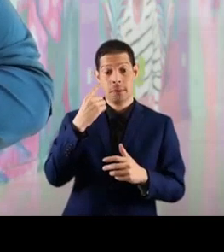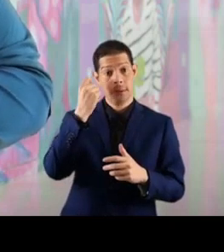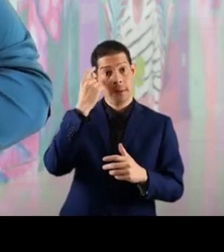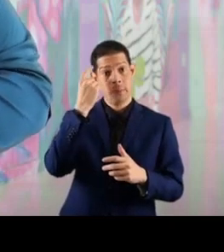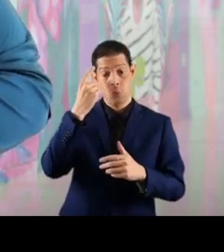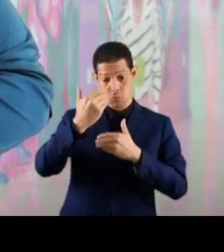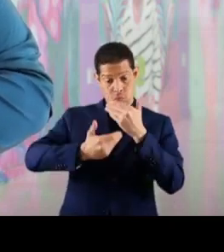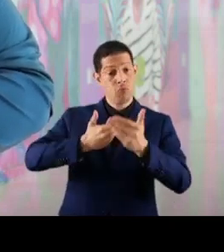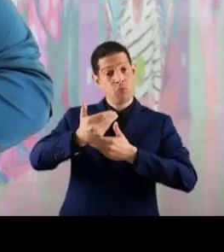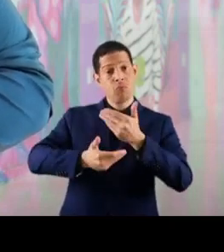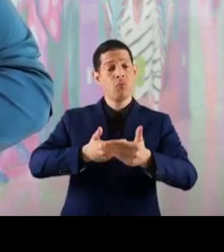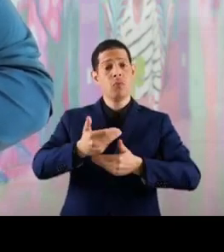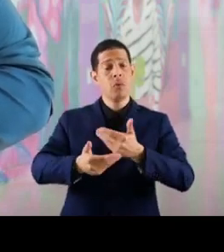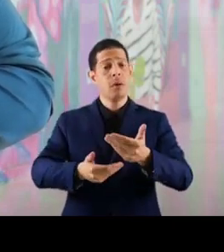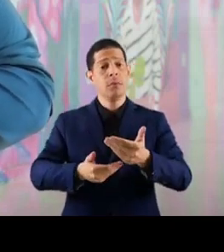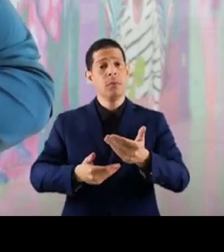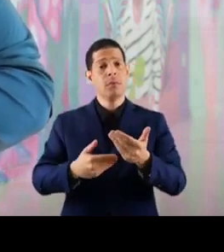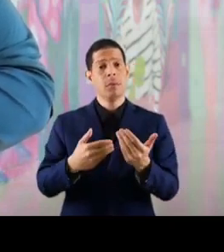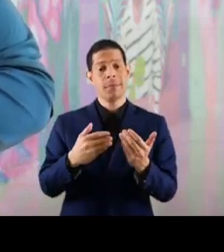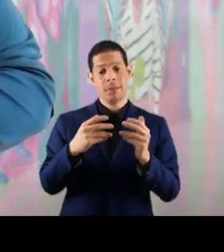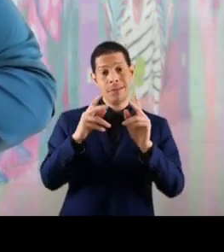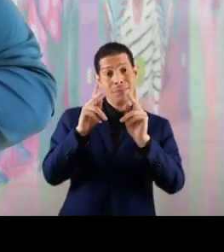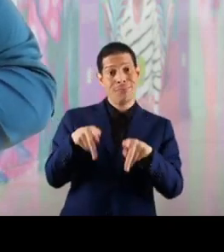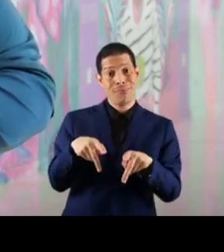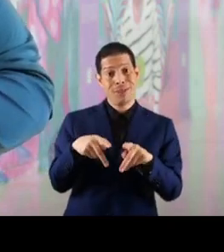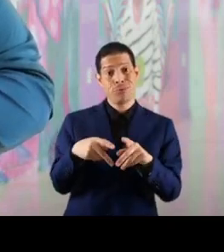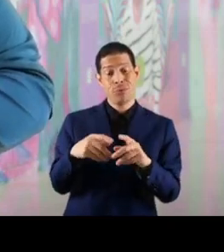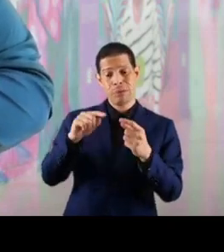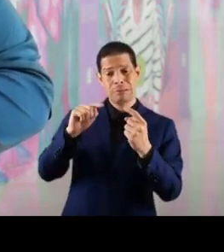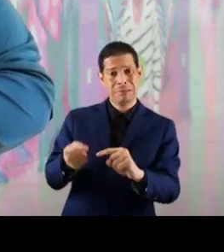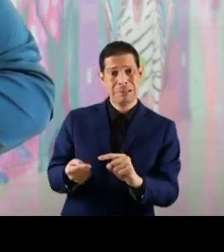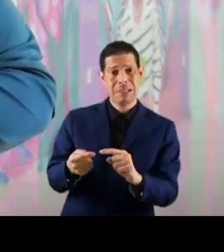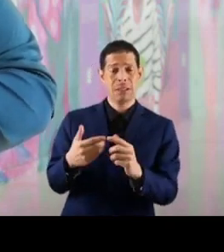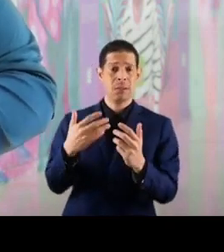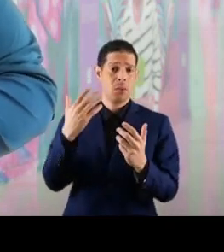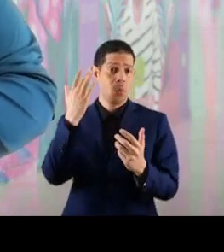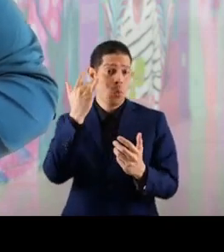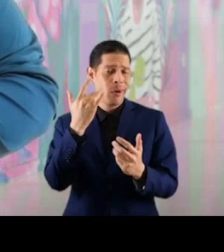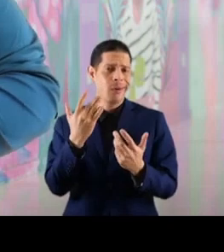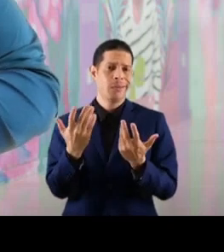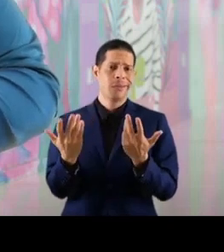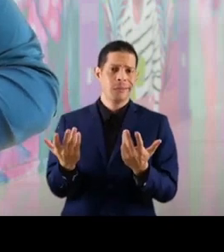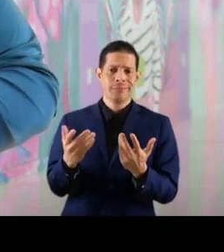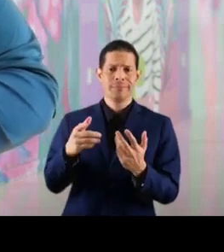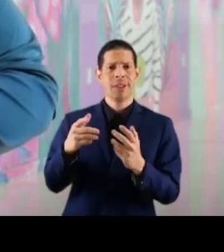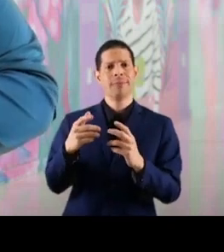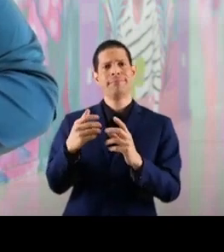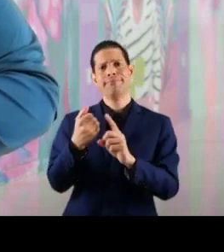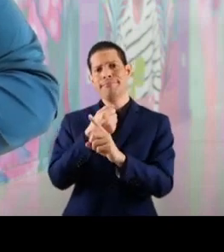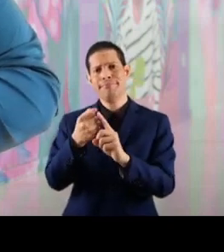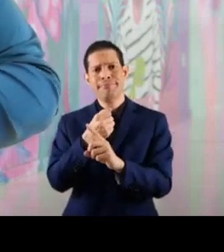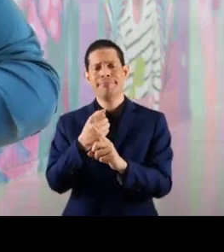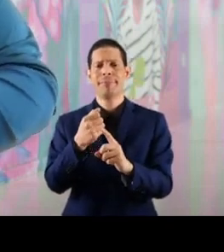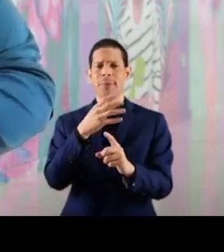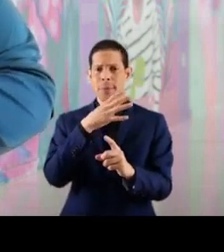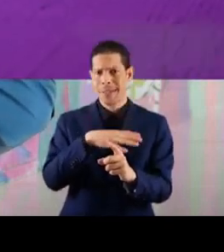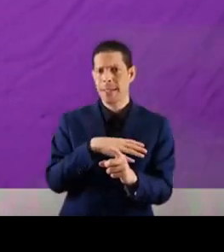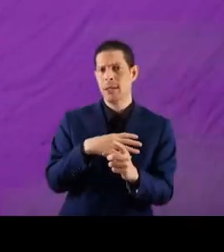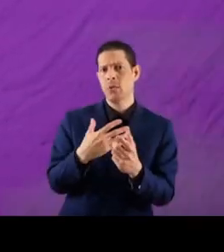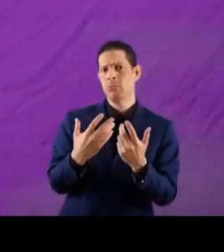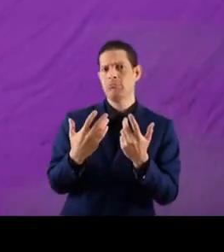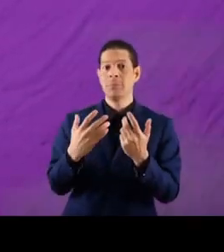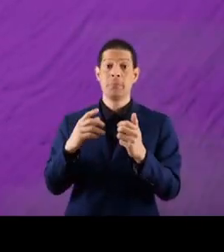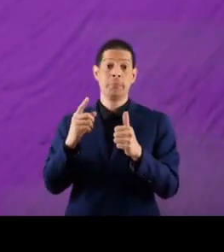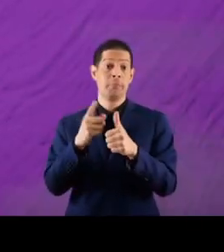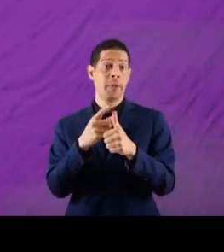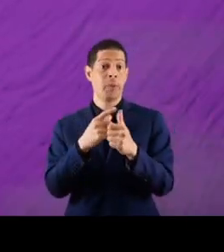hay un proceso la persona que esté haciendo afectada por un crimen Cibernético o un delito de violencia de género el primer paso que